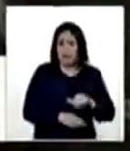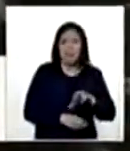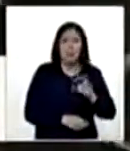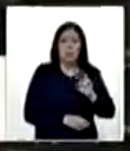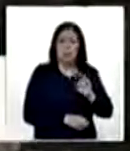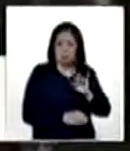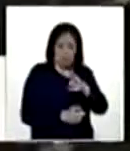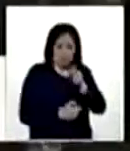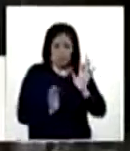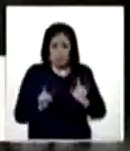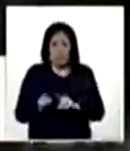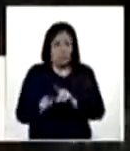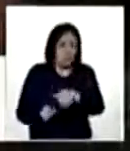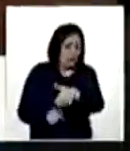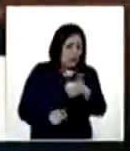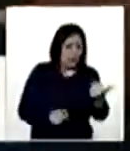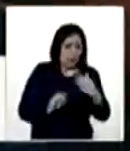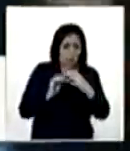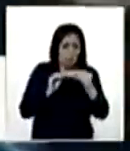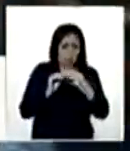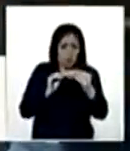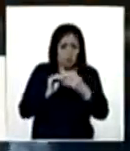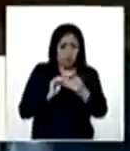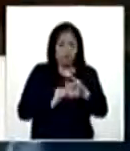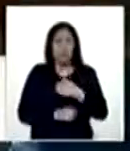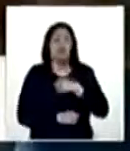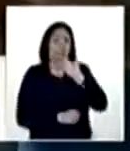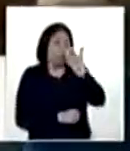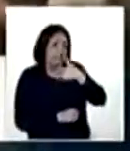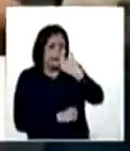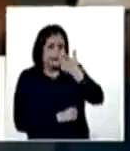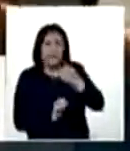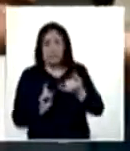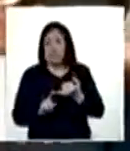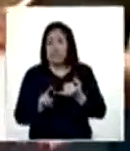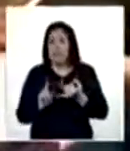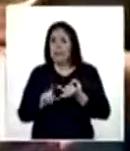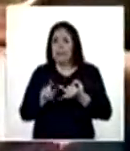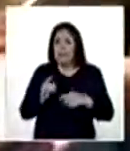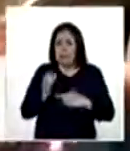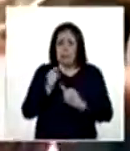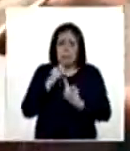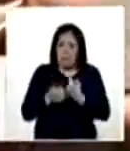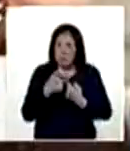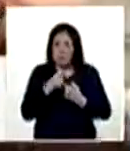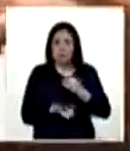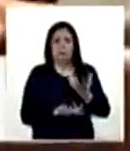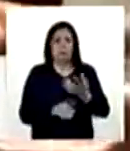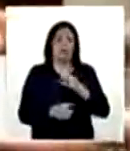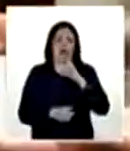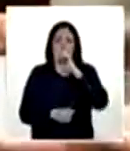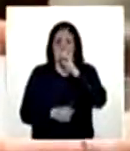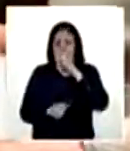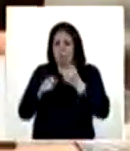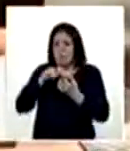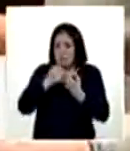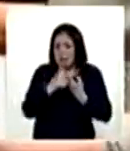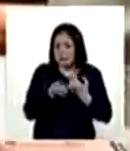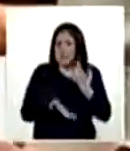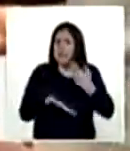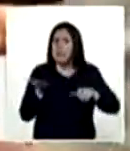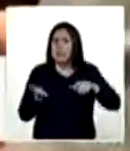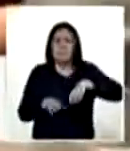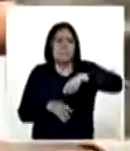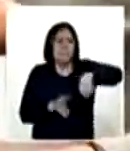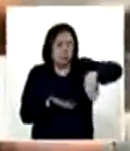Es un clásico, además. Acá tenemos también las frutitas, le gustaba la manzana, los plátanos, la mandarina. ¿Y qué plato de comida, sobre todo,